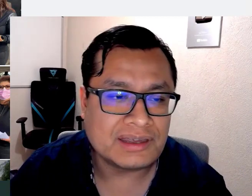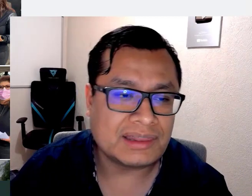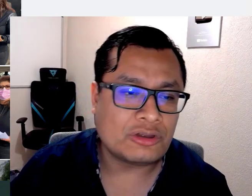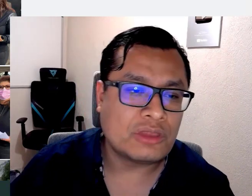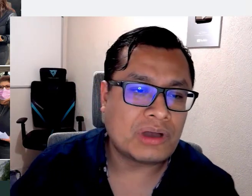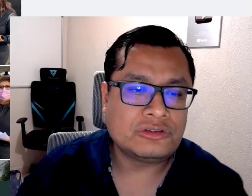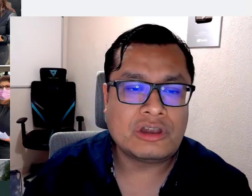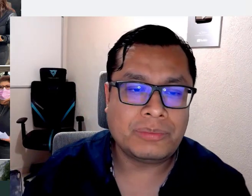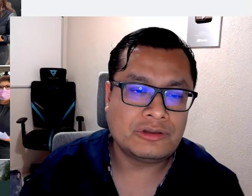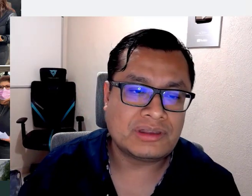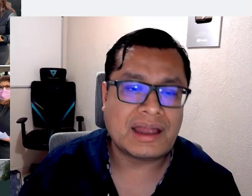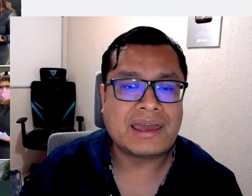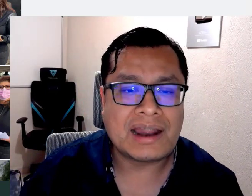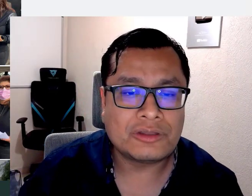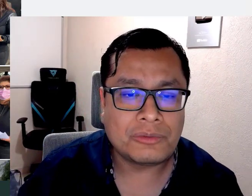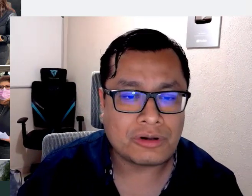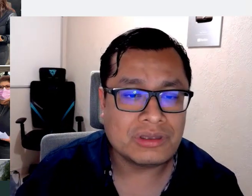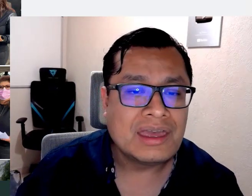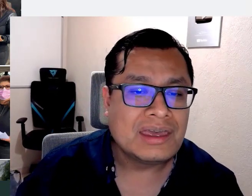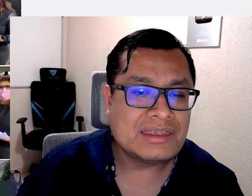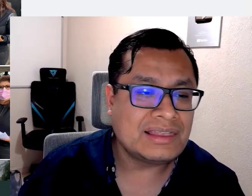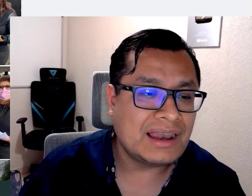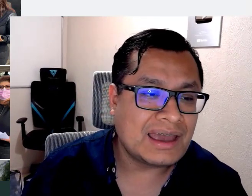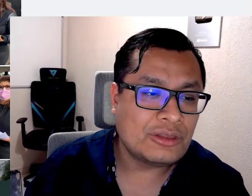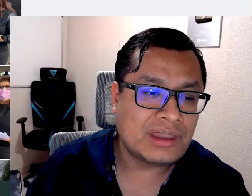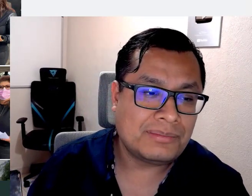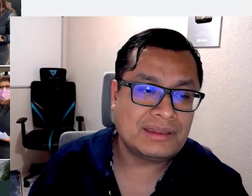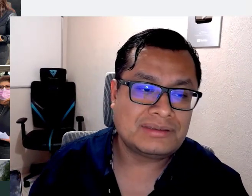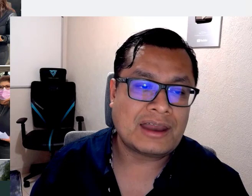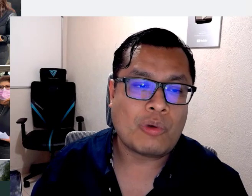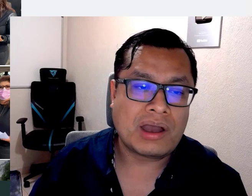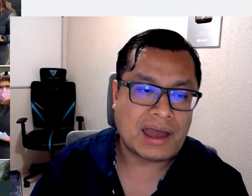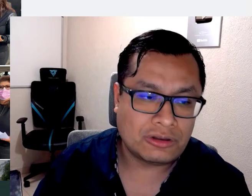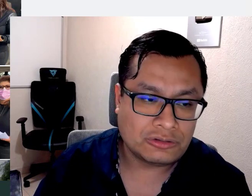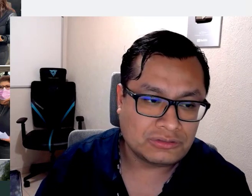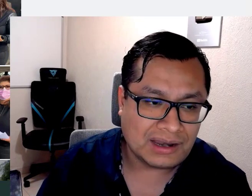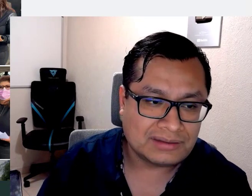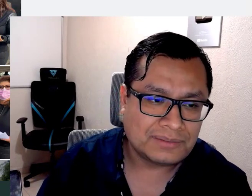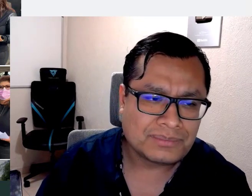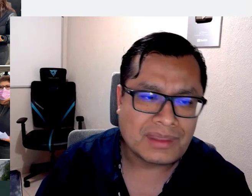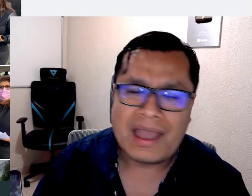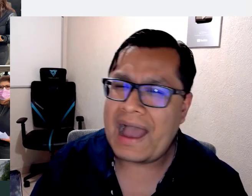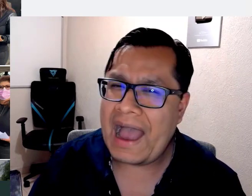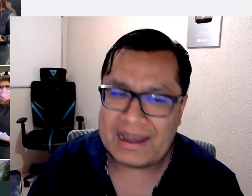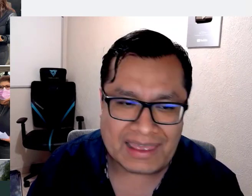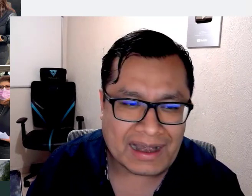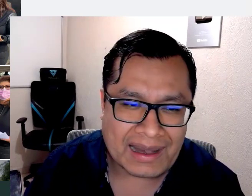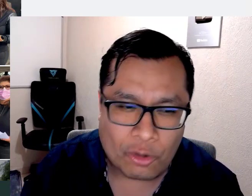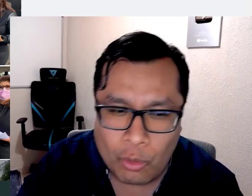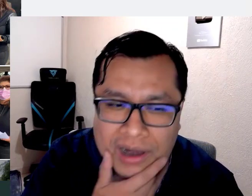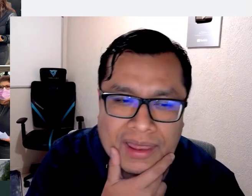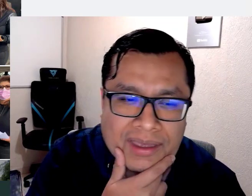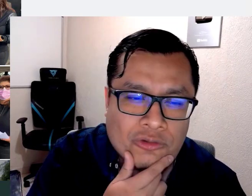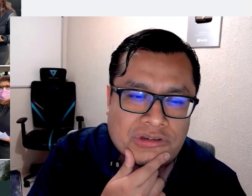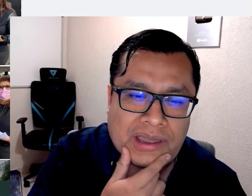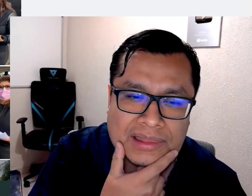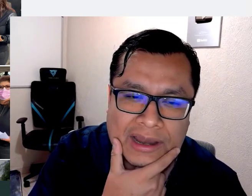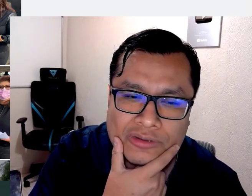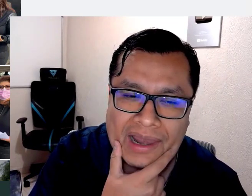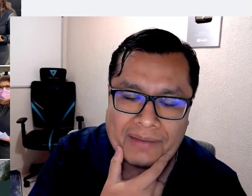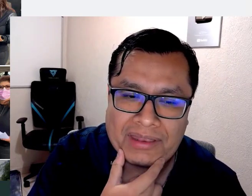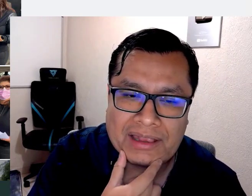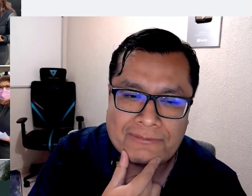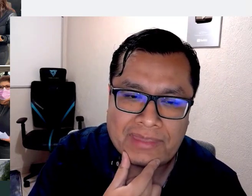con el secretario de educación el gobierno estatal gerardo monroy y el delegado del bienestar juan carlos gonzález alguien recuerda que un